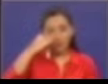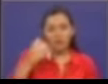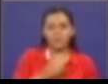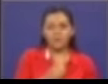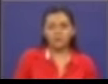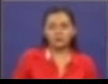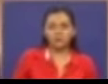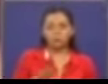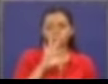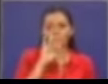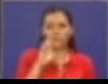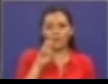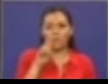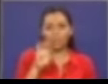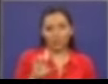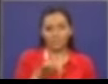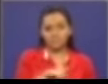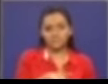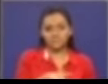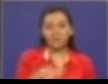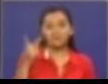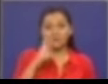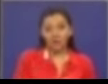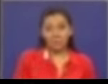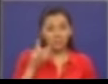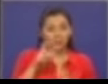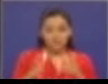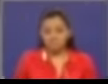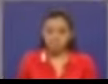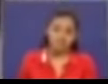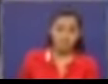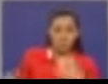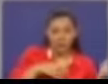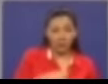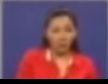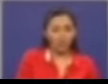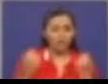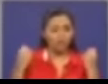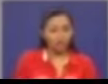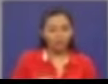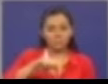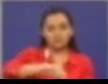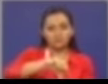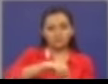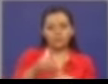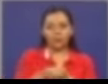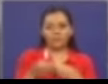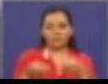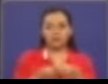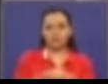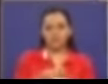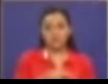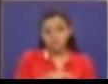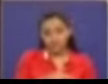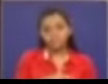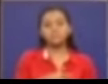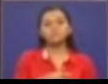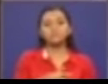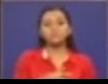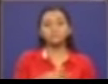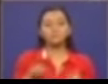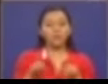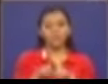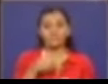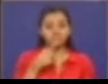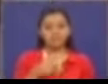presidente de la FEWE, Carlos Muñoz, y de cómo la turba de violentos destruyó parte de las instalaciones de la FEWE. Lo que, por cierto,